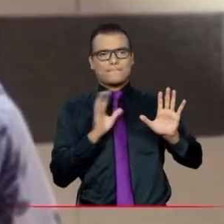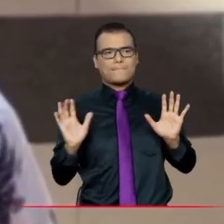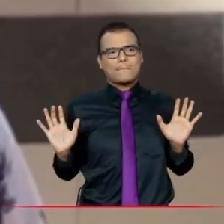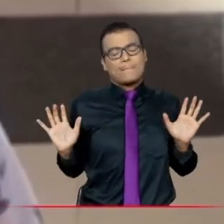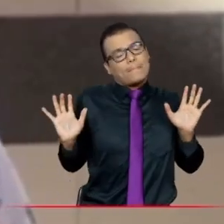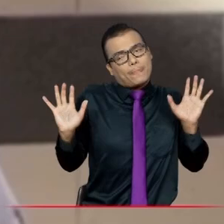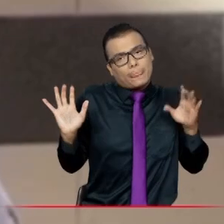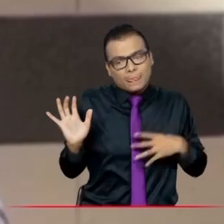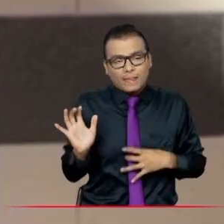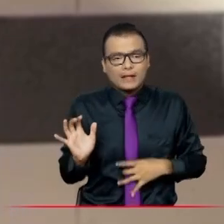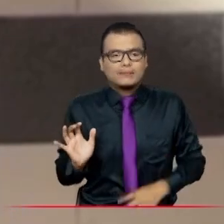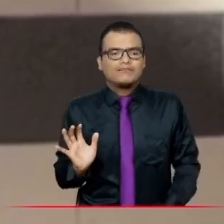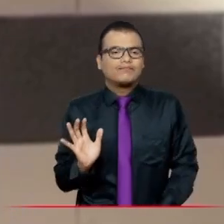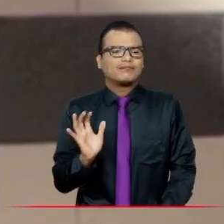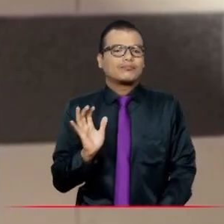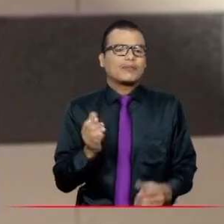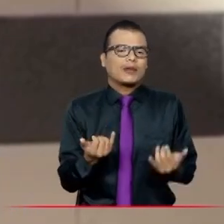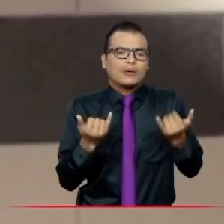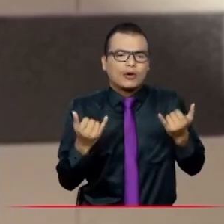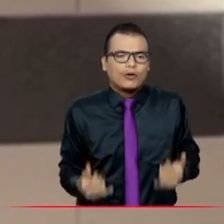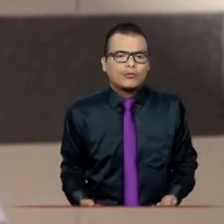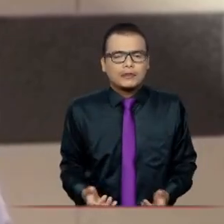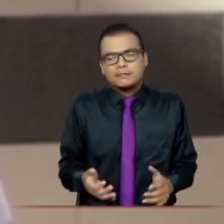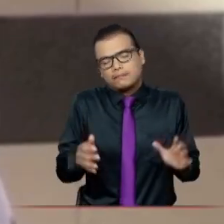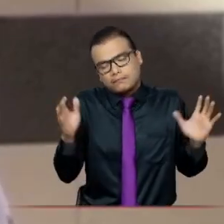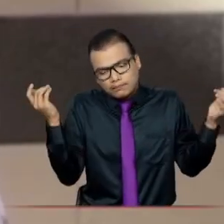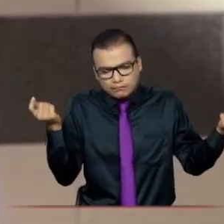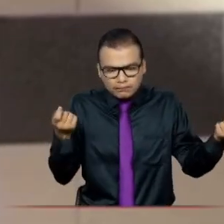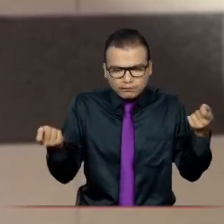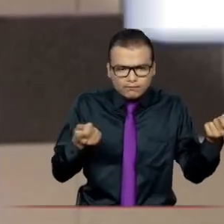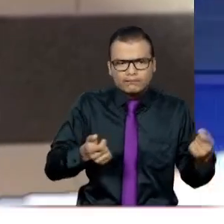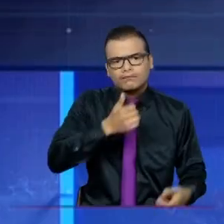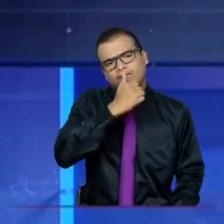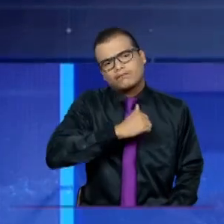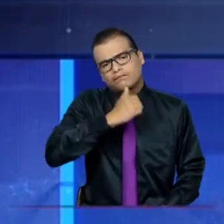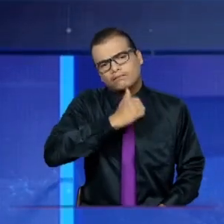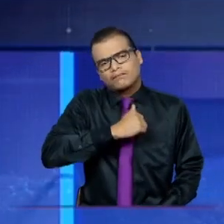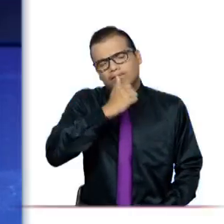toca. Nos toca, digamos, de una u otra manera sortear estas dificultades.